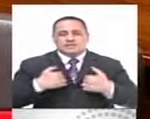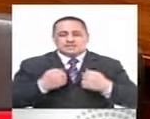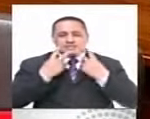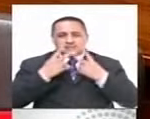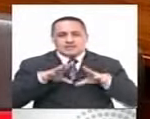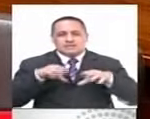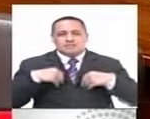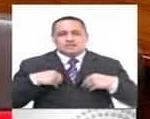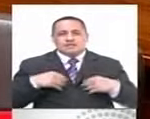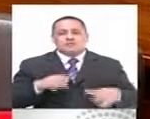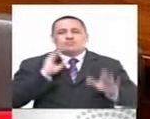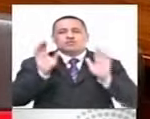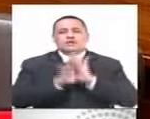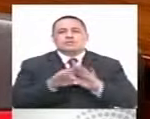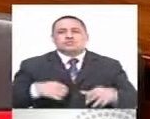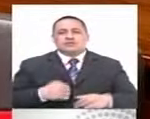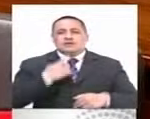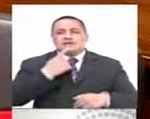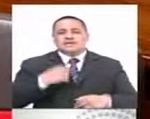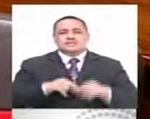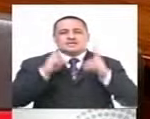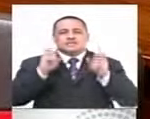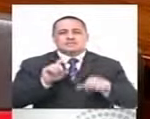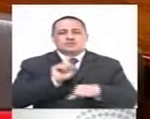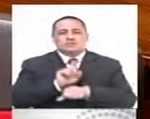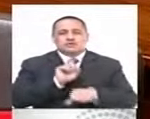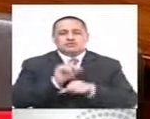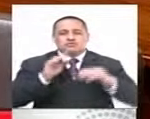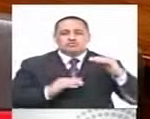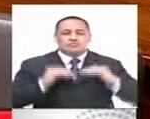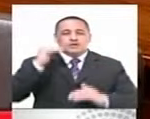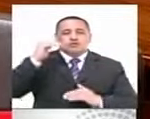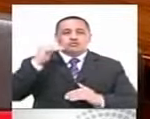consideradas. Una de ellas es el tema de la educación superior.